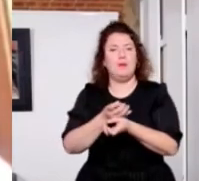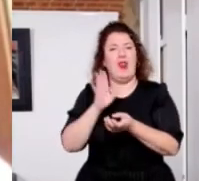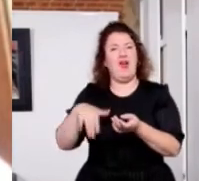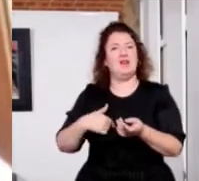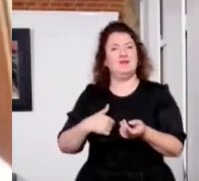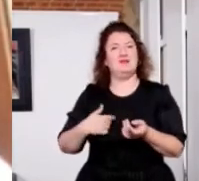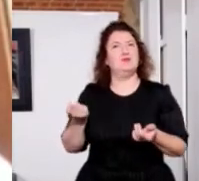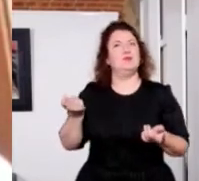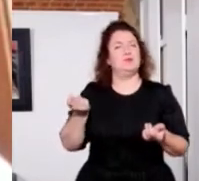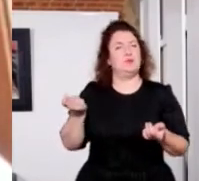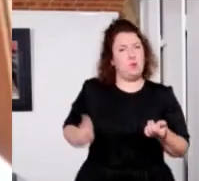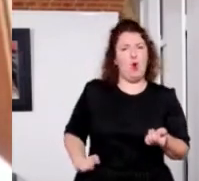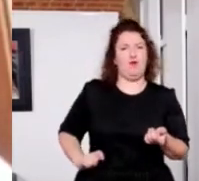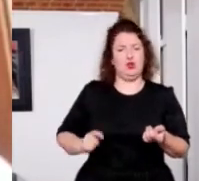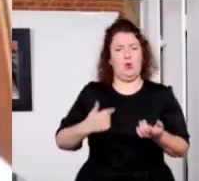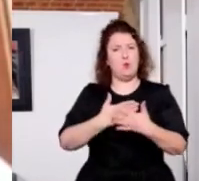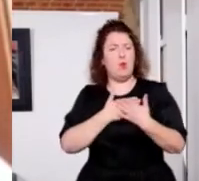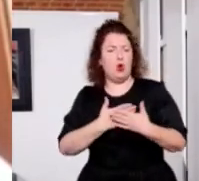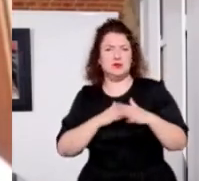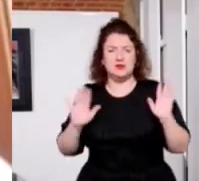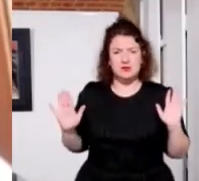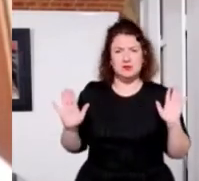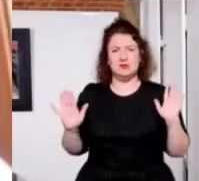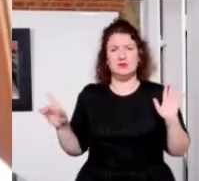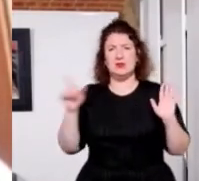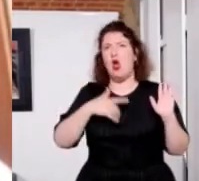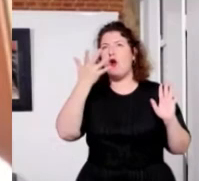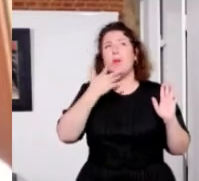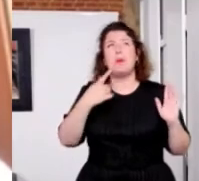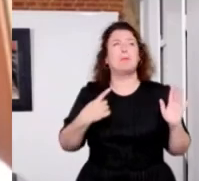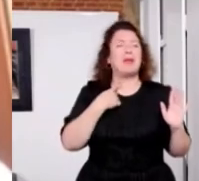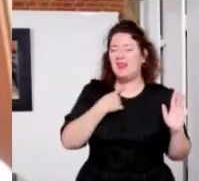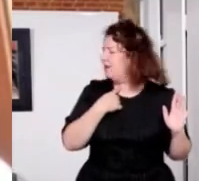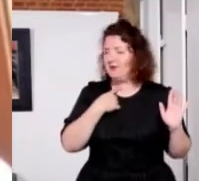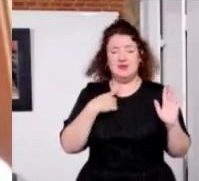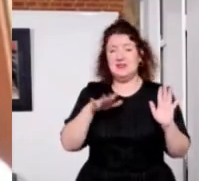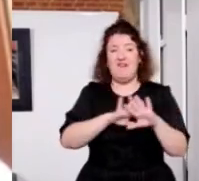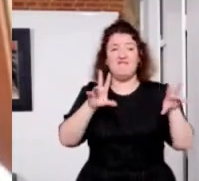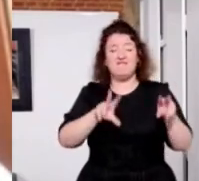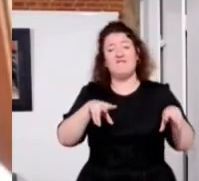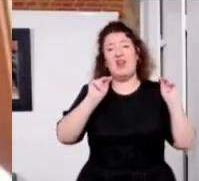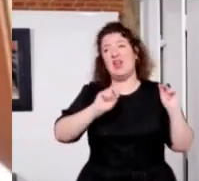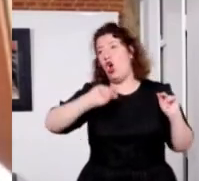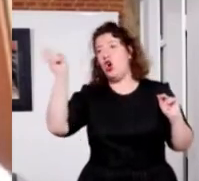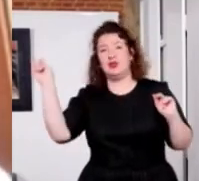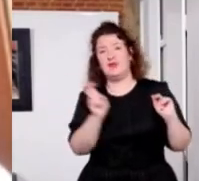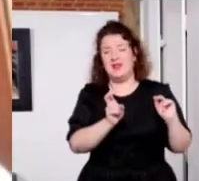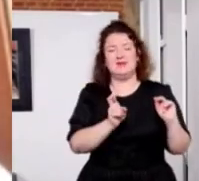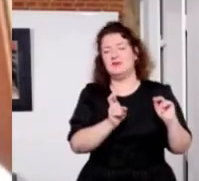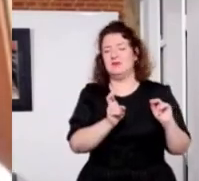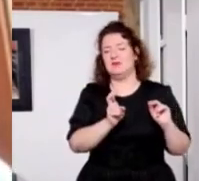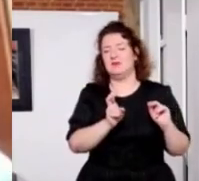el voluntariado, que no haya desperdicio de conocimiento cuando el voluntariado se retira y se vuelve a empezar otra vez de nuevo y desde